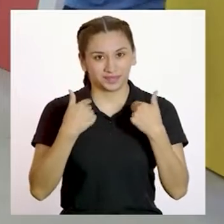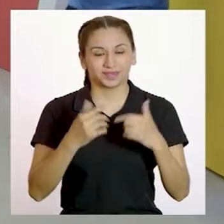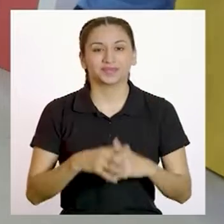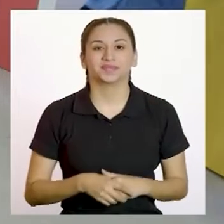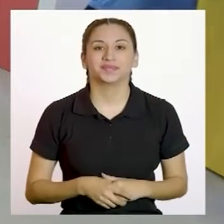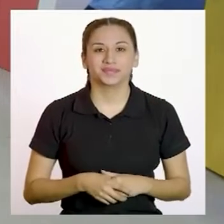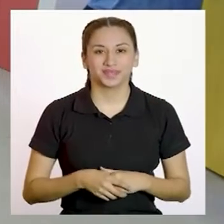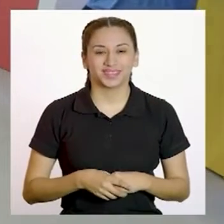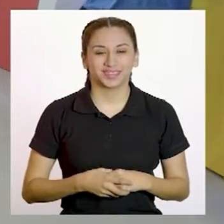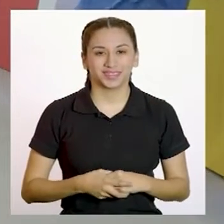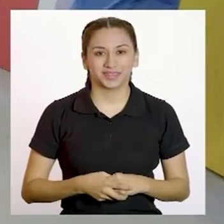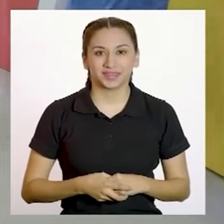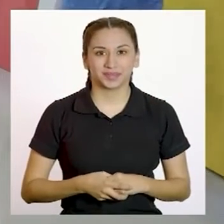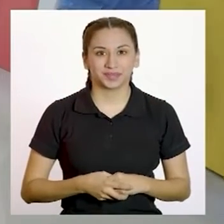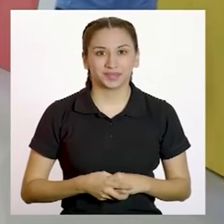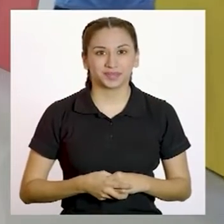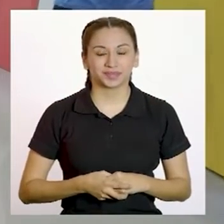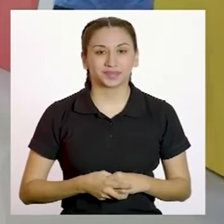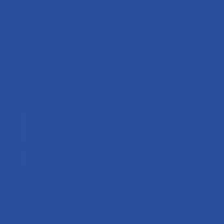y conmigo.